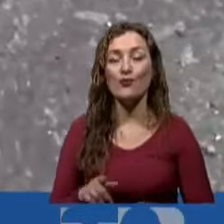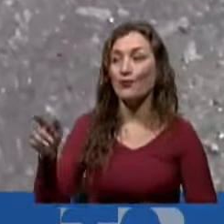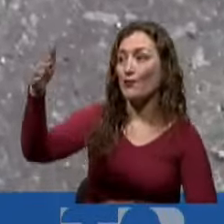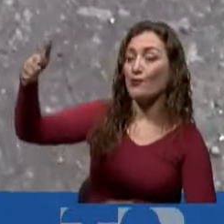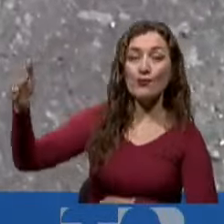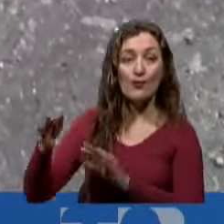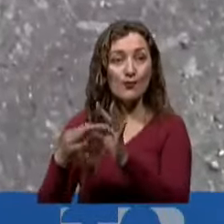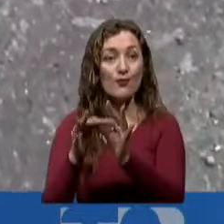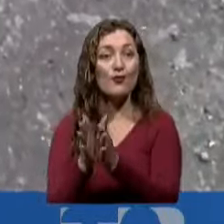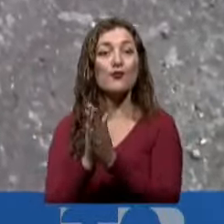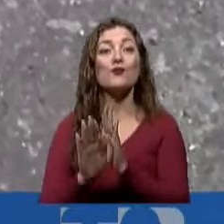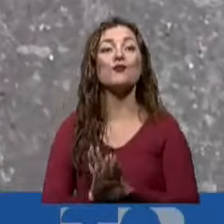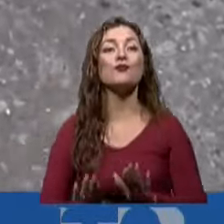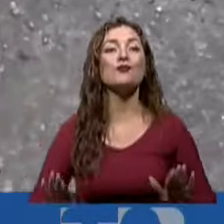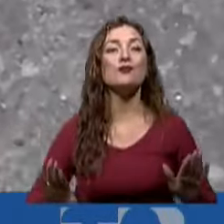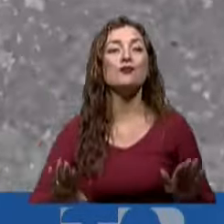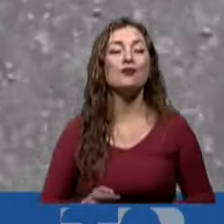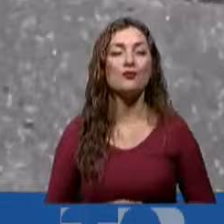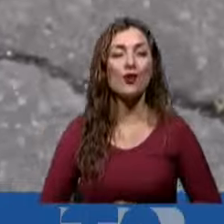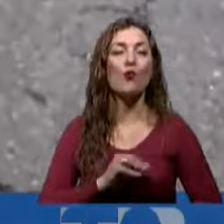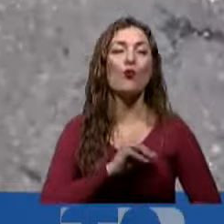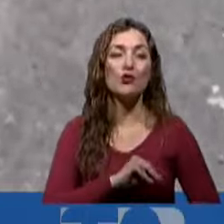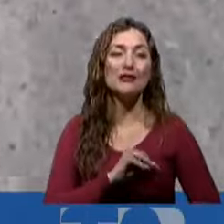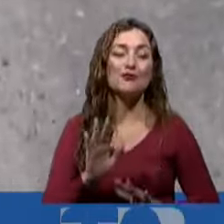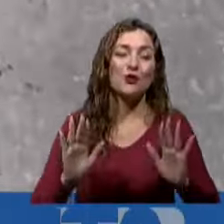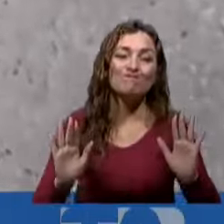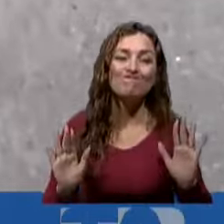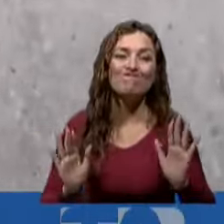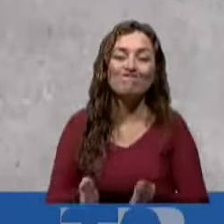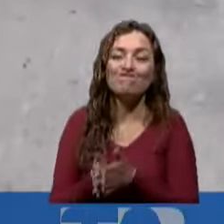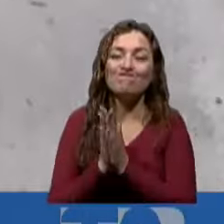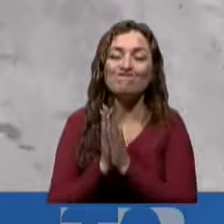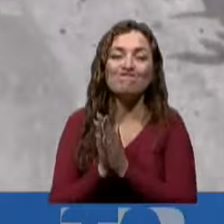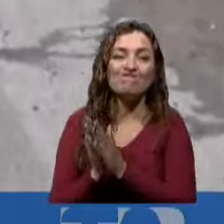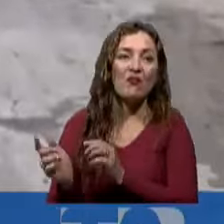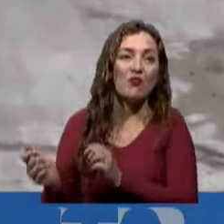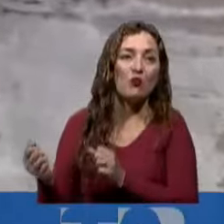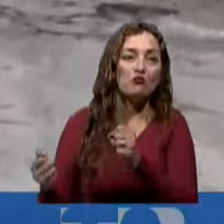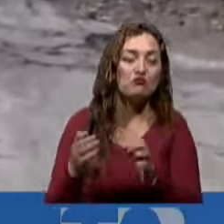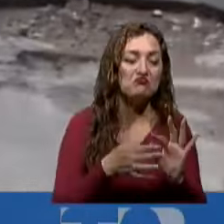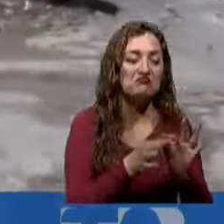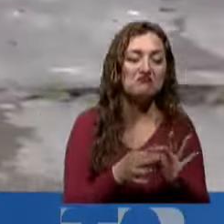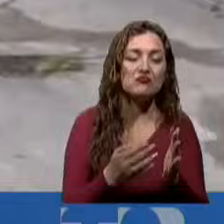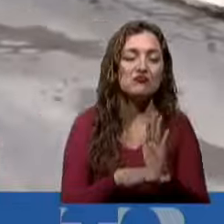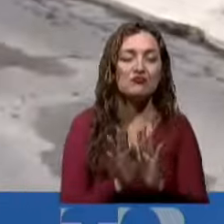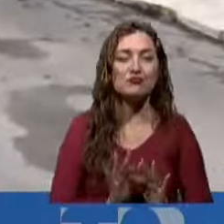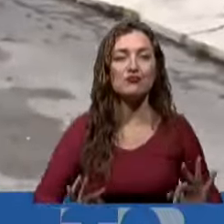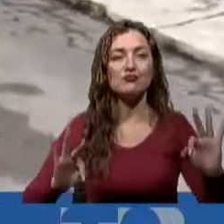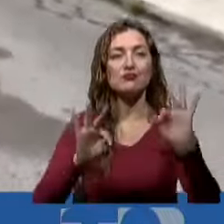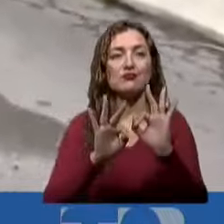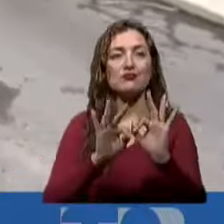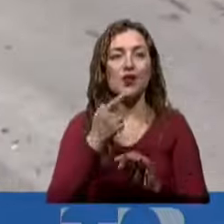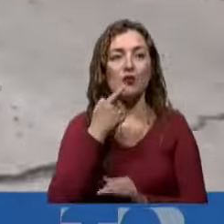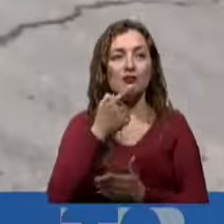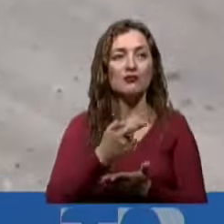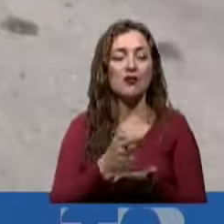de arriba, les solicitó. Me parece que fueron los del municipio, pero no hubo pedido. Entonces creo que sí es importante porque, como dijo el